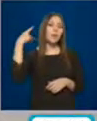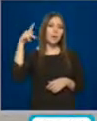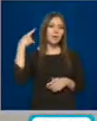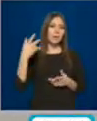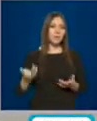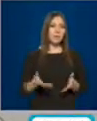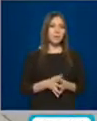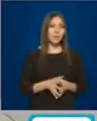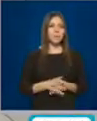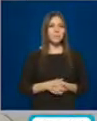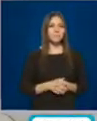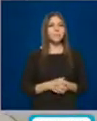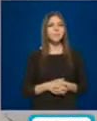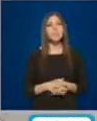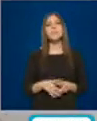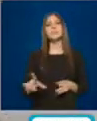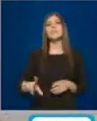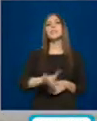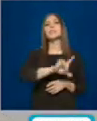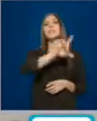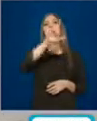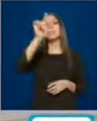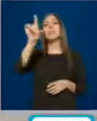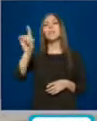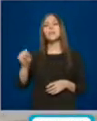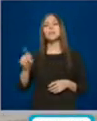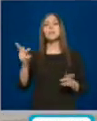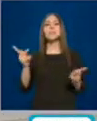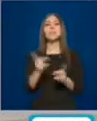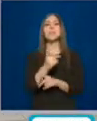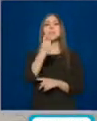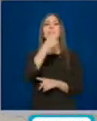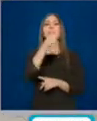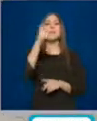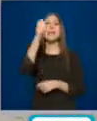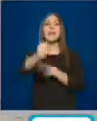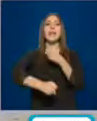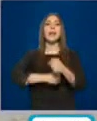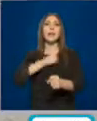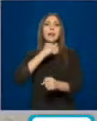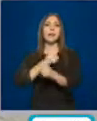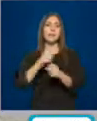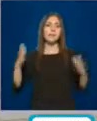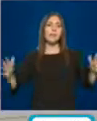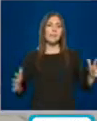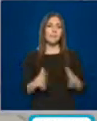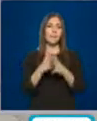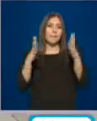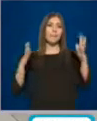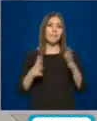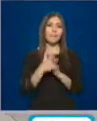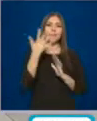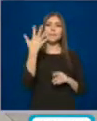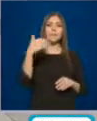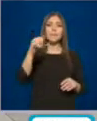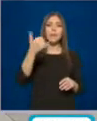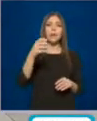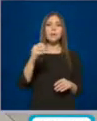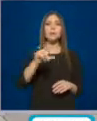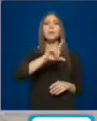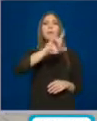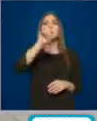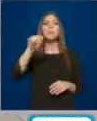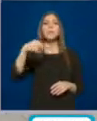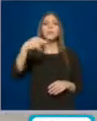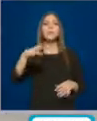pero que llega el aniversario, el centenario de la batalla del 5 de mayo, ¿y cómo cree que le